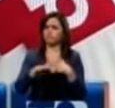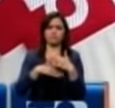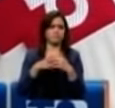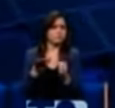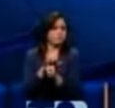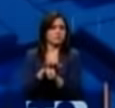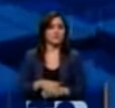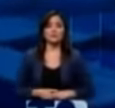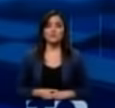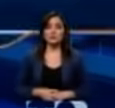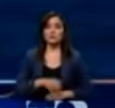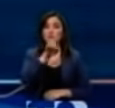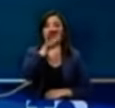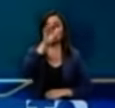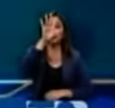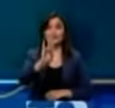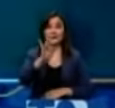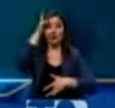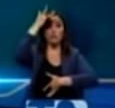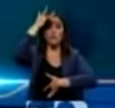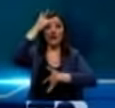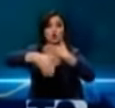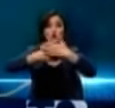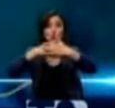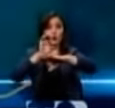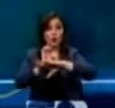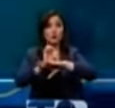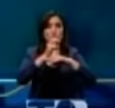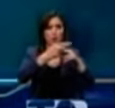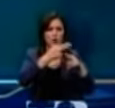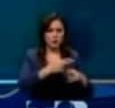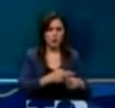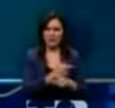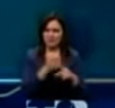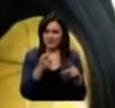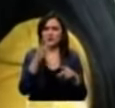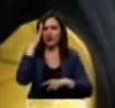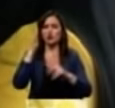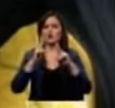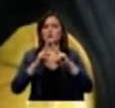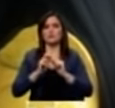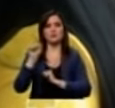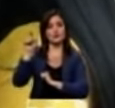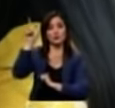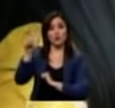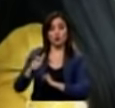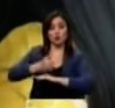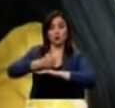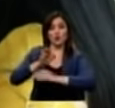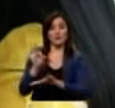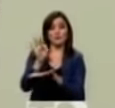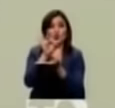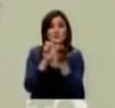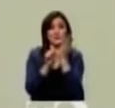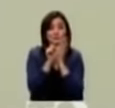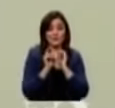nivel de atención. 107 enfermedades raras o huérfanas están identificadas en el país, según Jimmy Tandazo, vocero del